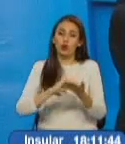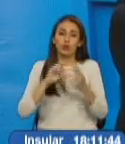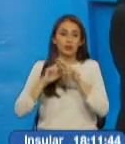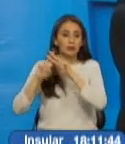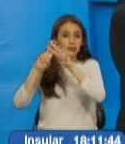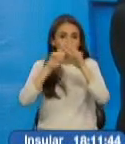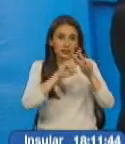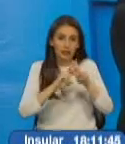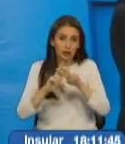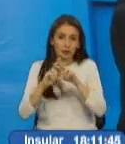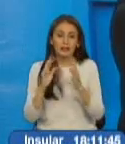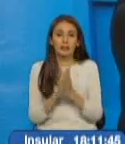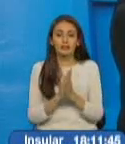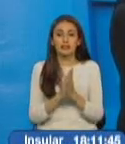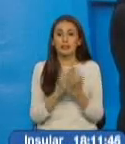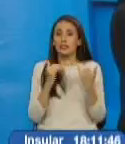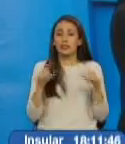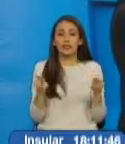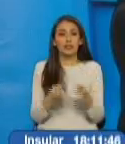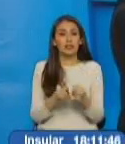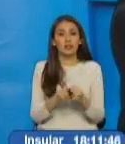determinados centros académicos,